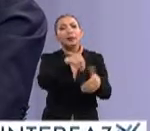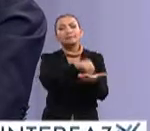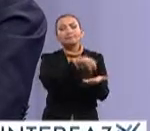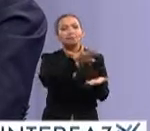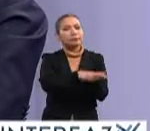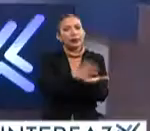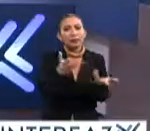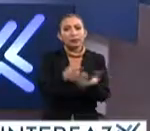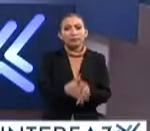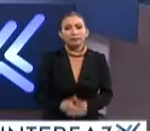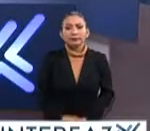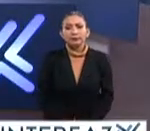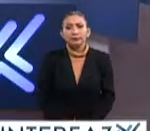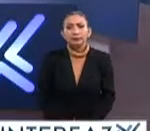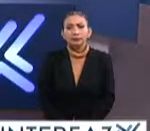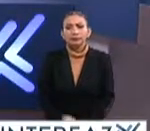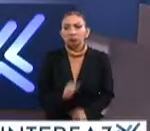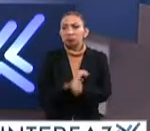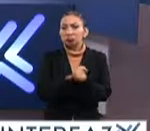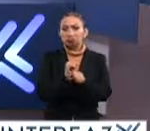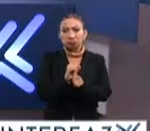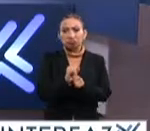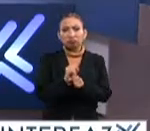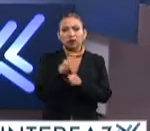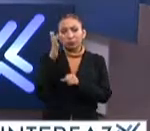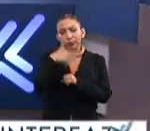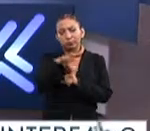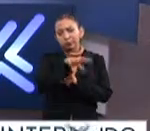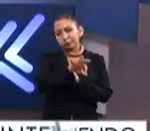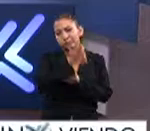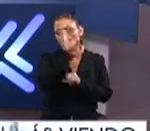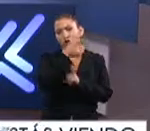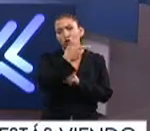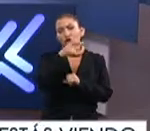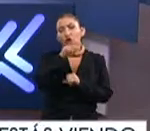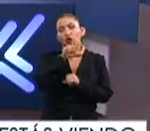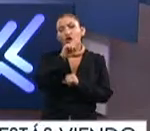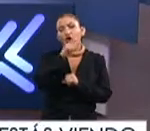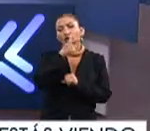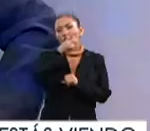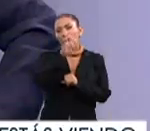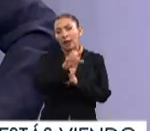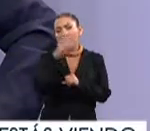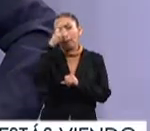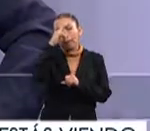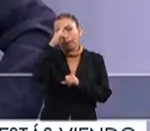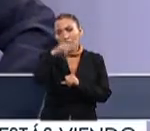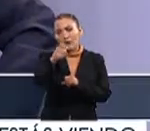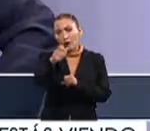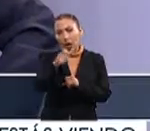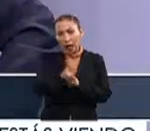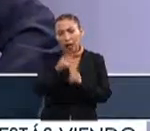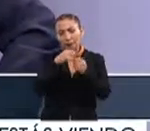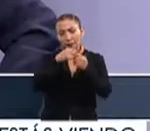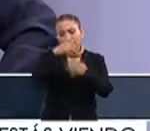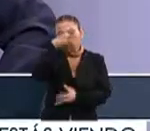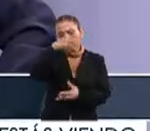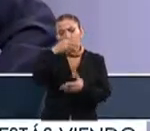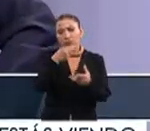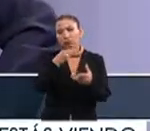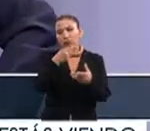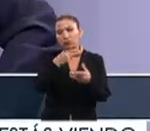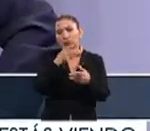poder llevarlo a cabo? Lo más sencillo es en un buscador, que puede ser Google. ¿Sí? Se puede poner México X y se